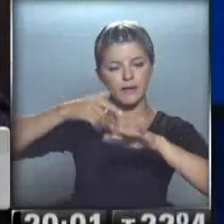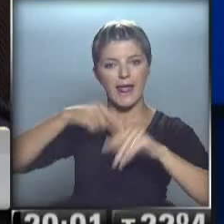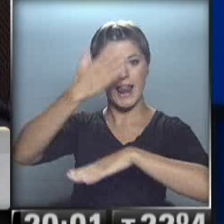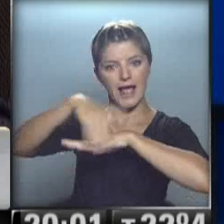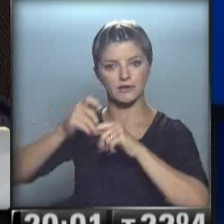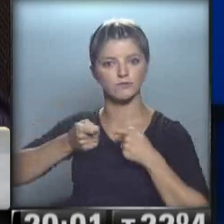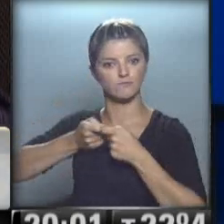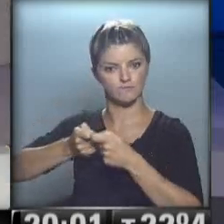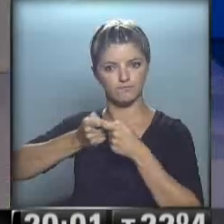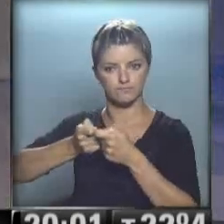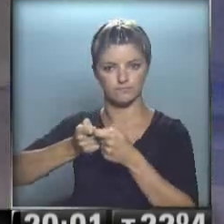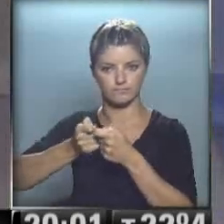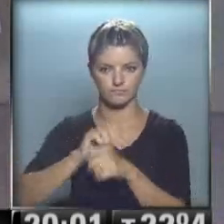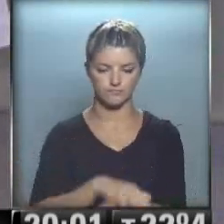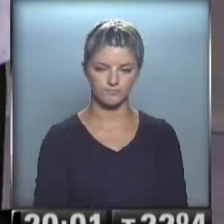presionando.